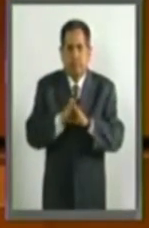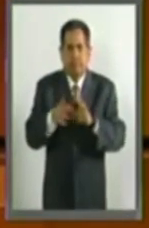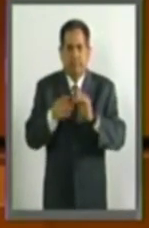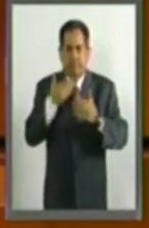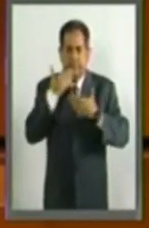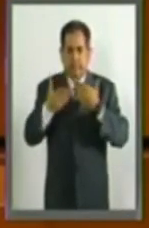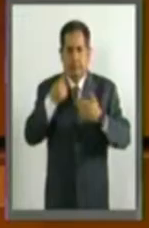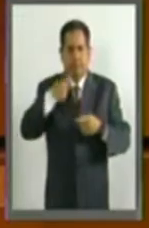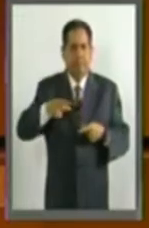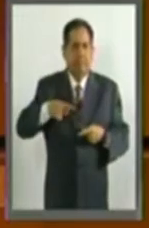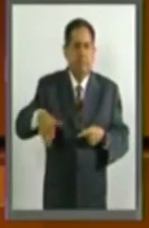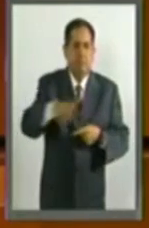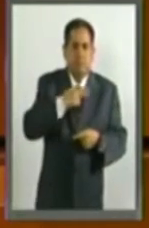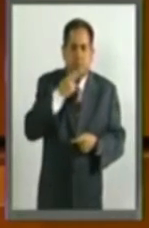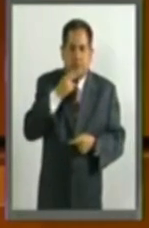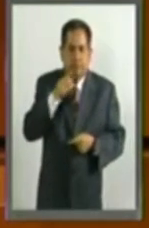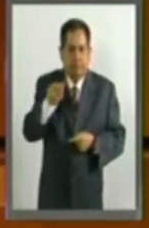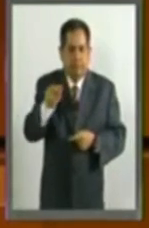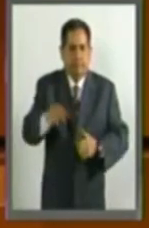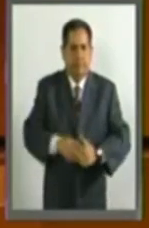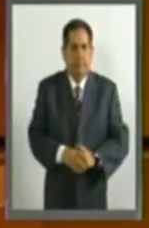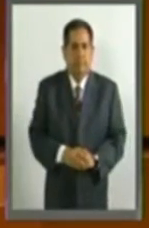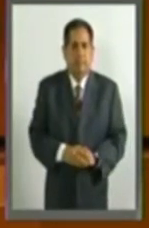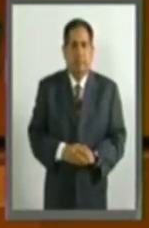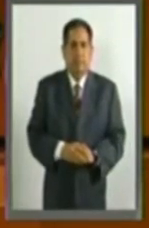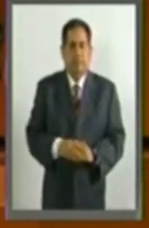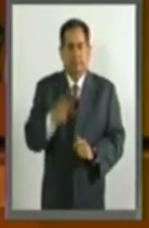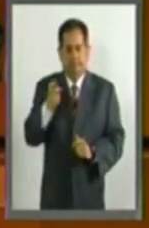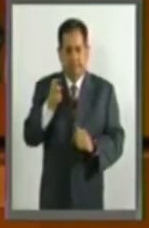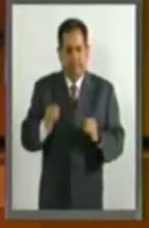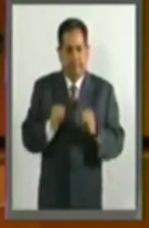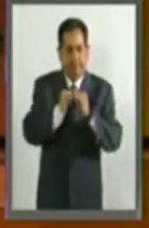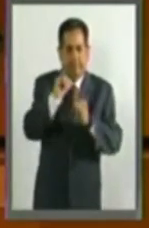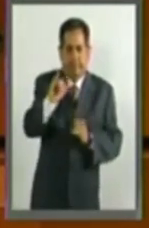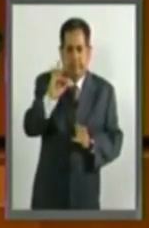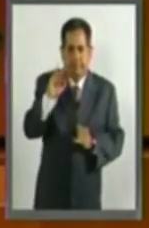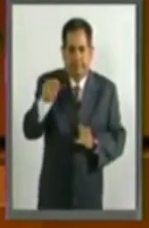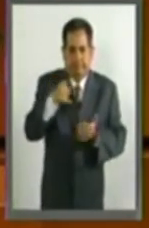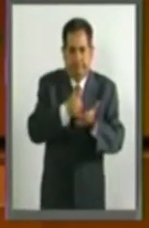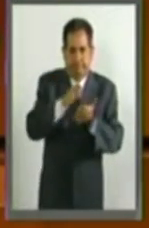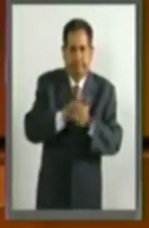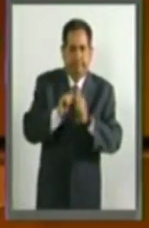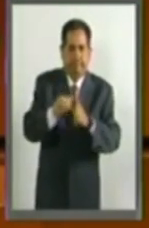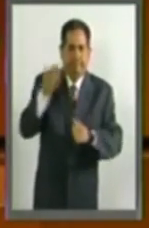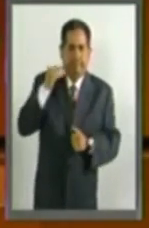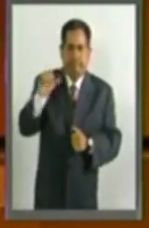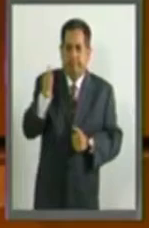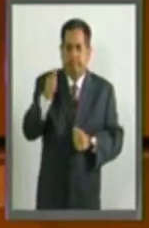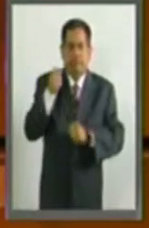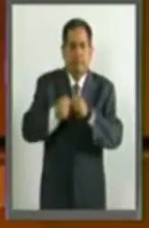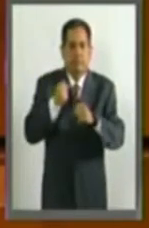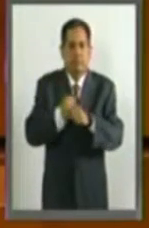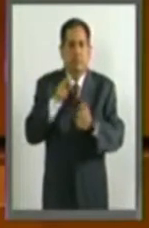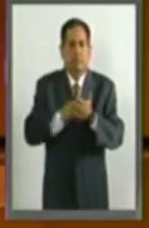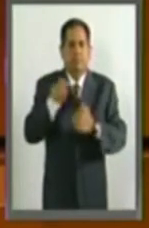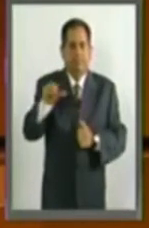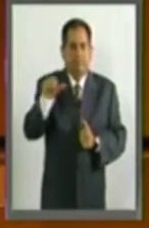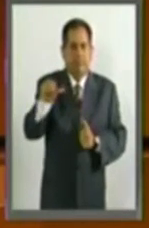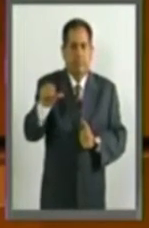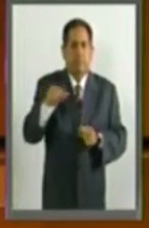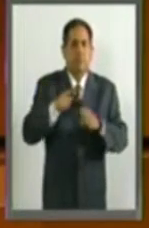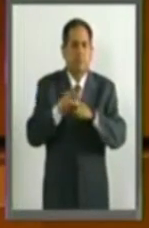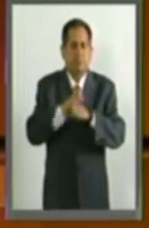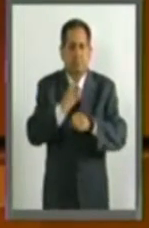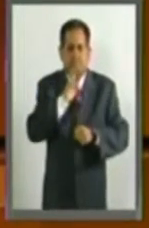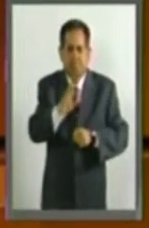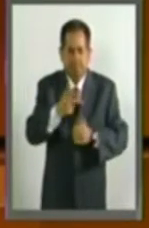para todos los usuarios de la televisión. Este instituto publicó en el mes de agosto de 2016 los